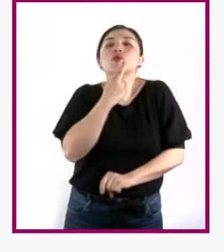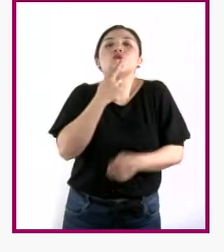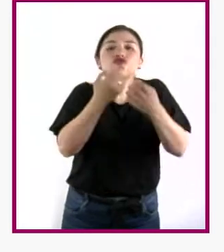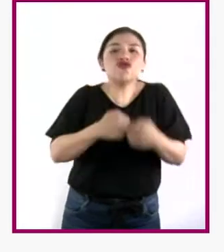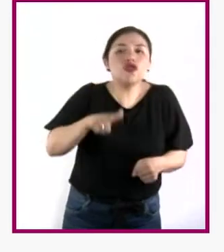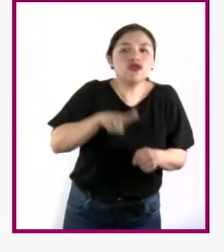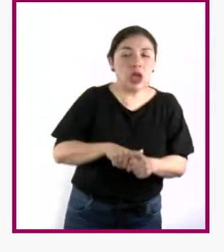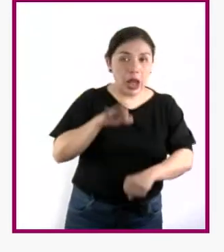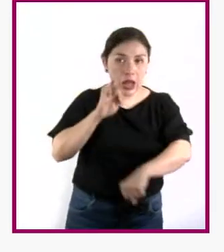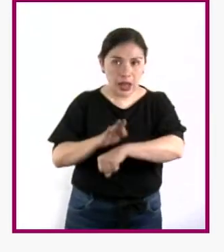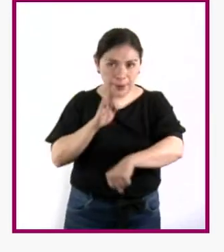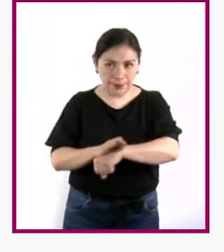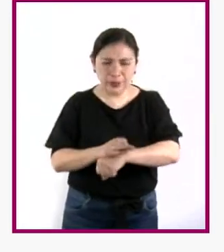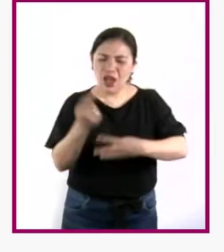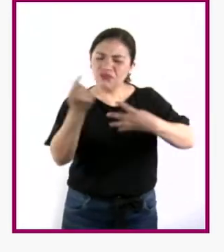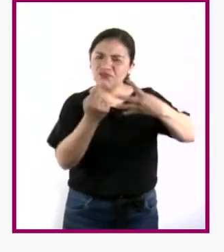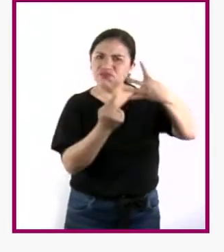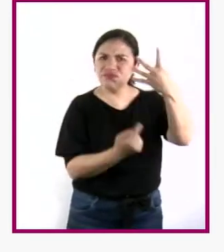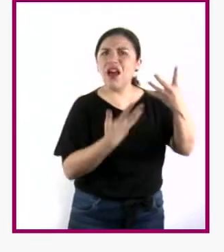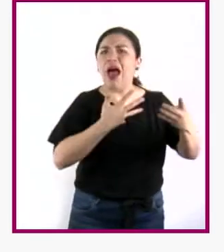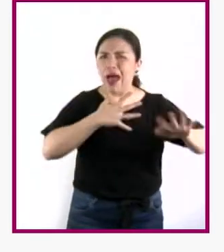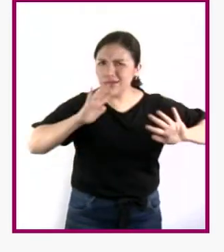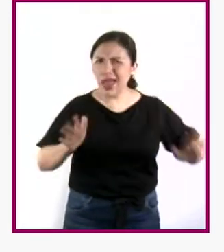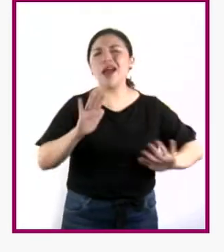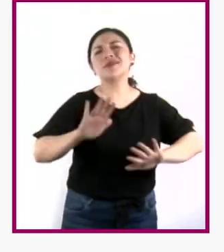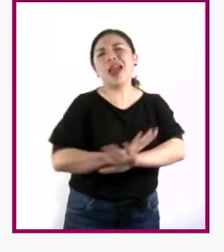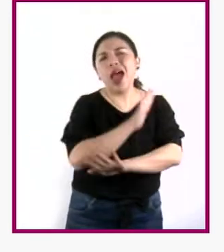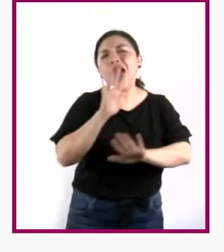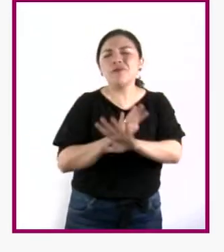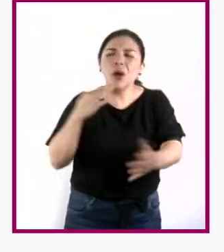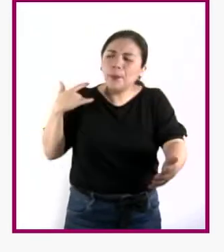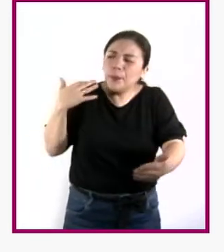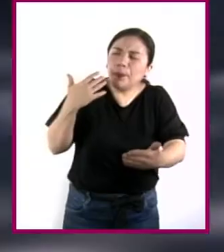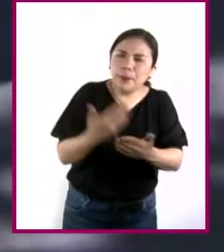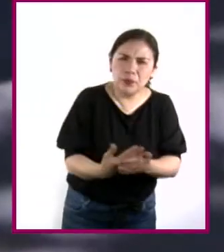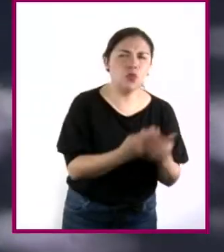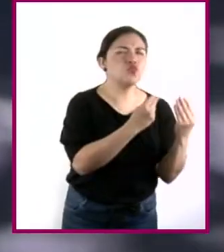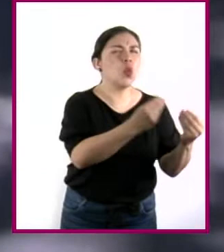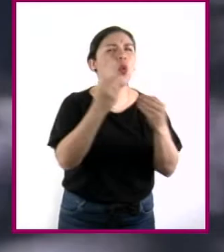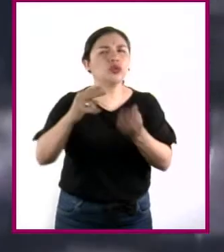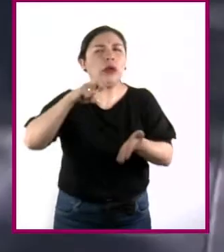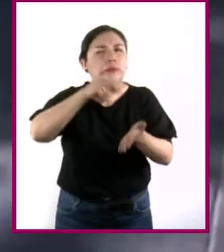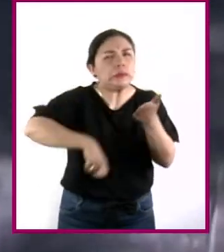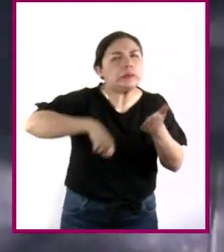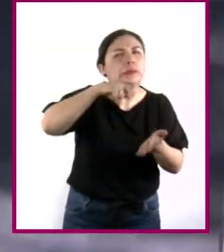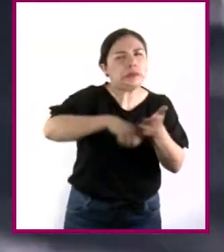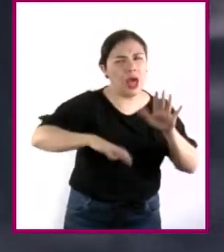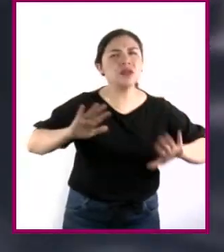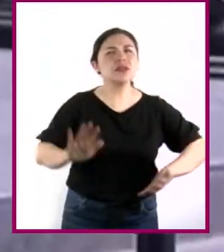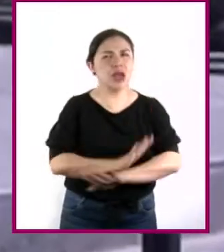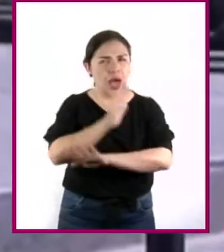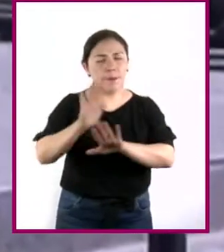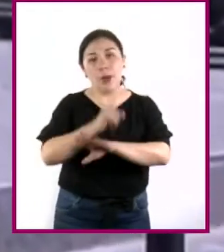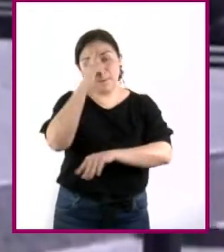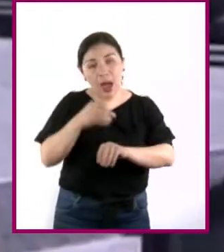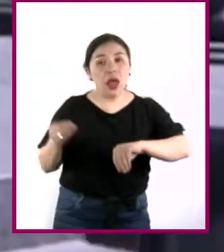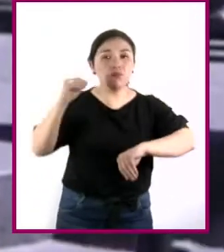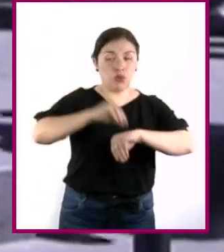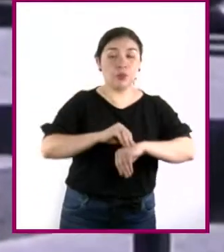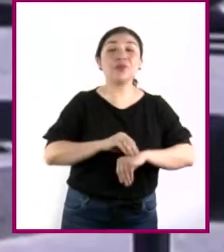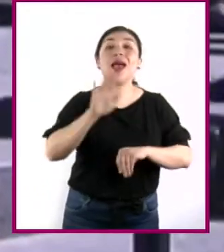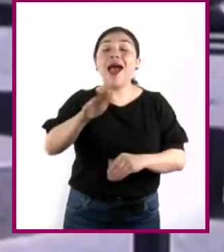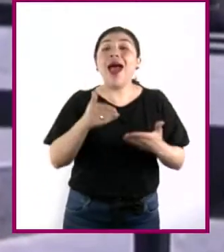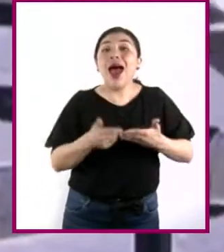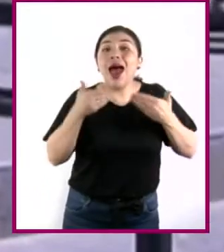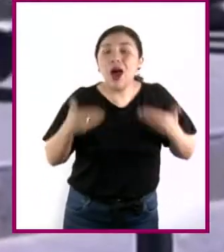En todas y en cada una de ellas ha habido modificaciones a lo largo de la historia. Son muchas en las que se han intervenido.